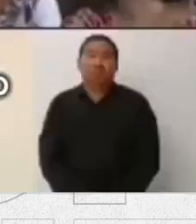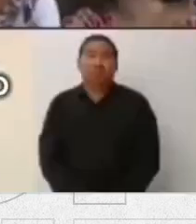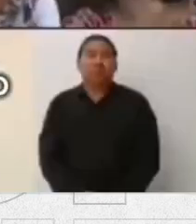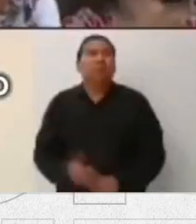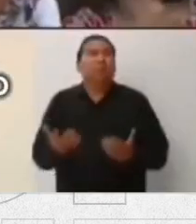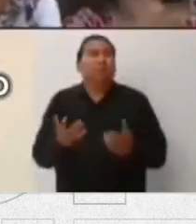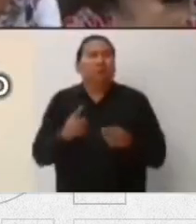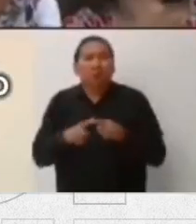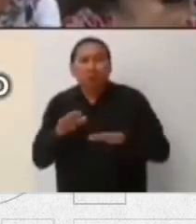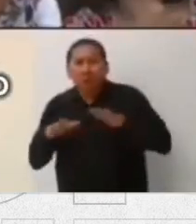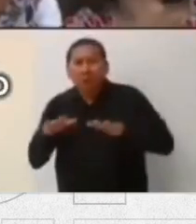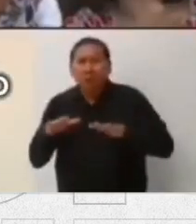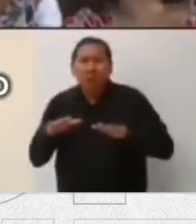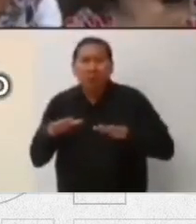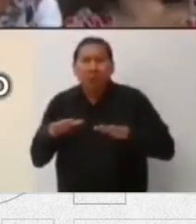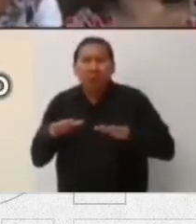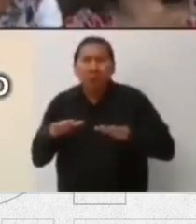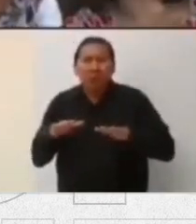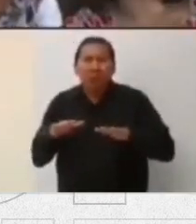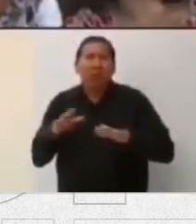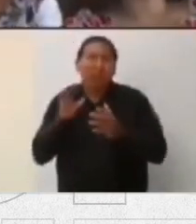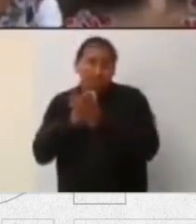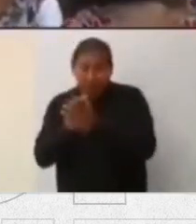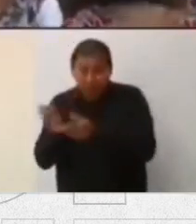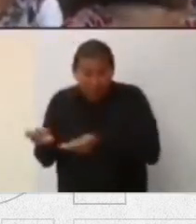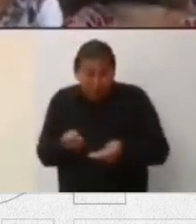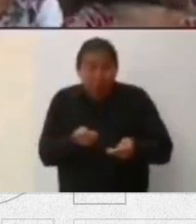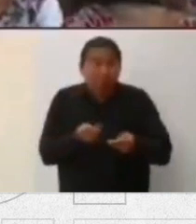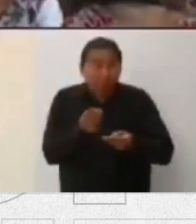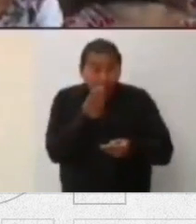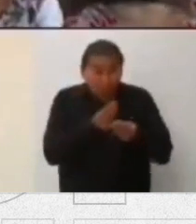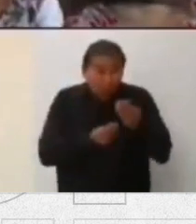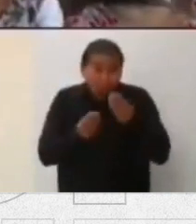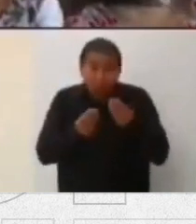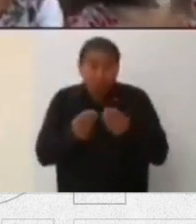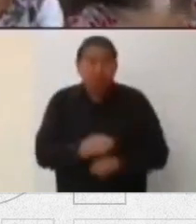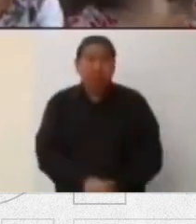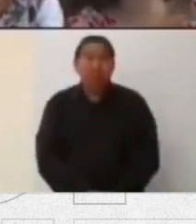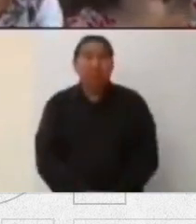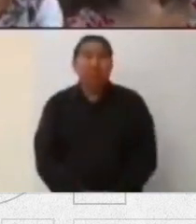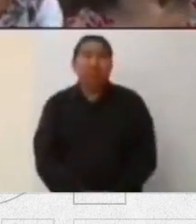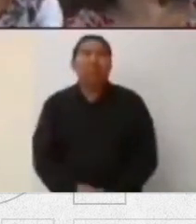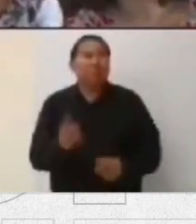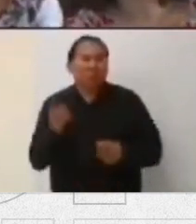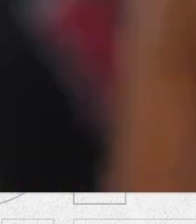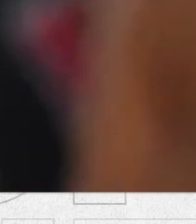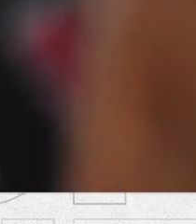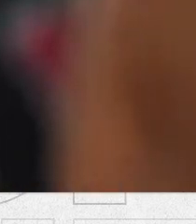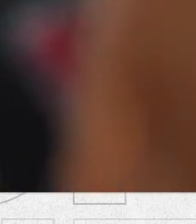Y luego dependemos de lo que nos dé a veces el marido para poder tener algo para nosotras, ¿cierto o